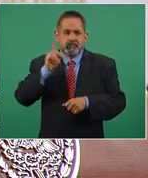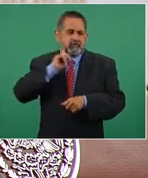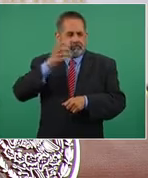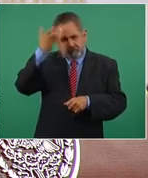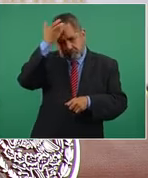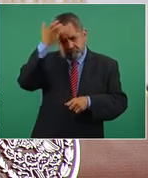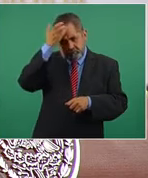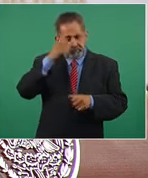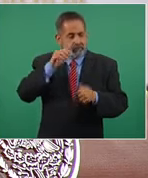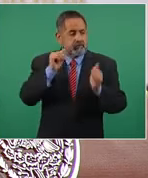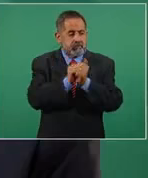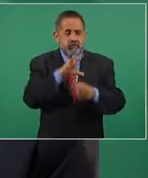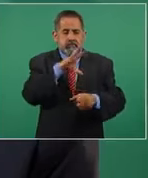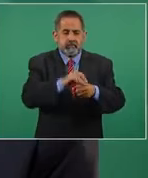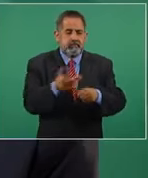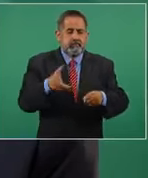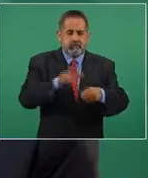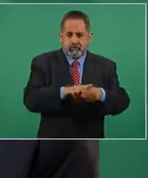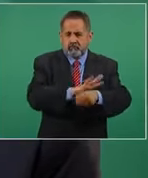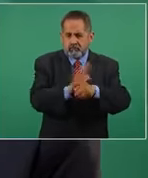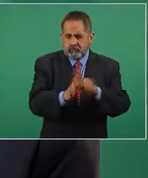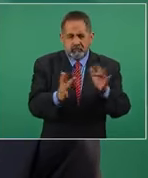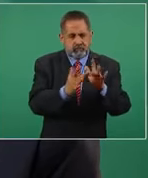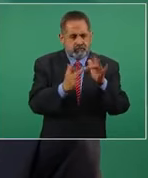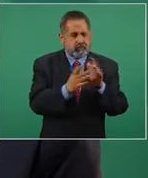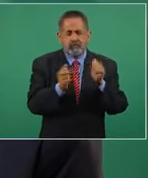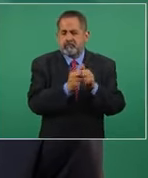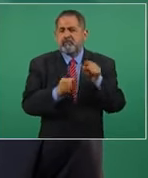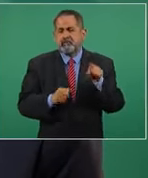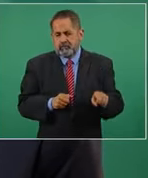están en hospitales COVID,